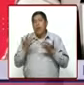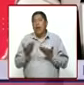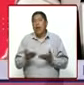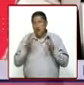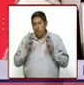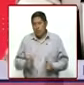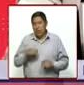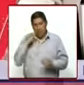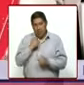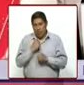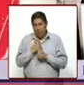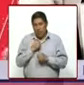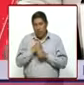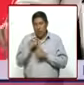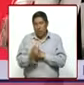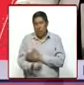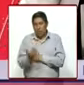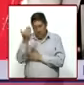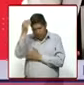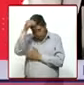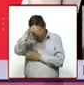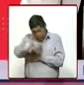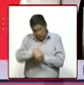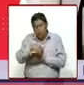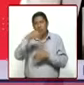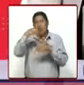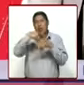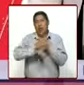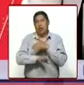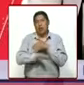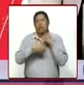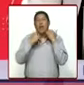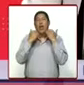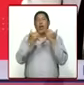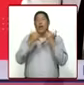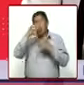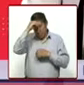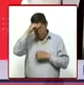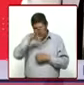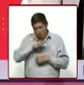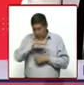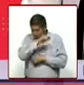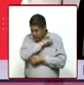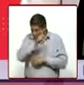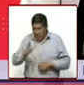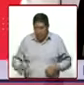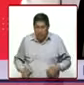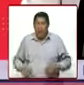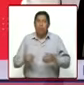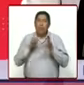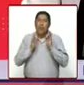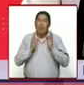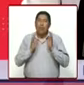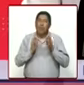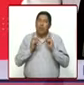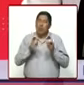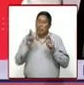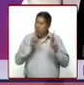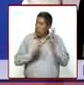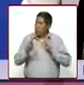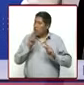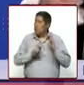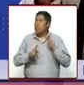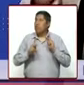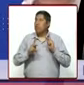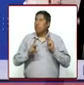gente trabajando 24 horas en la bóveda del río. Gracias, señor alcalde, por haber hablado con nosotros. Nos quedamos con la misma preocupación que